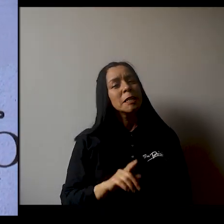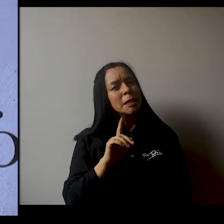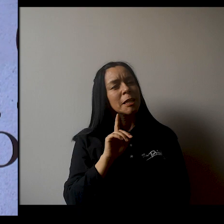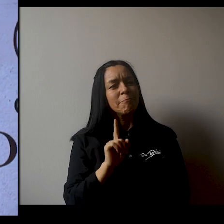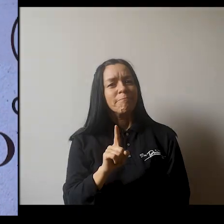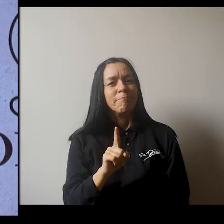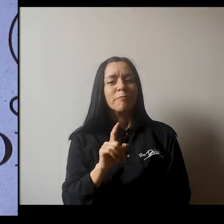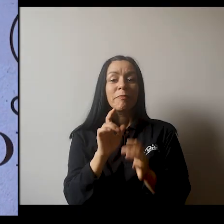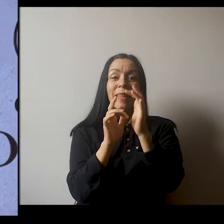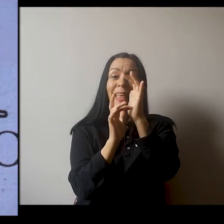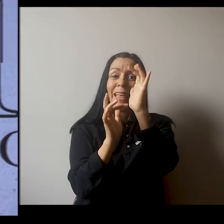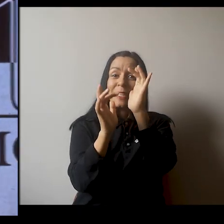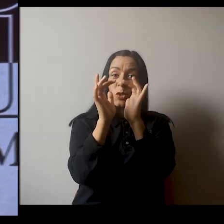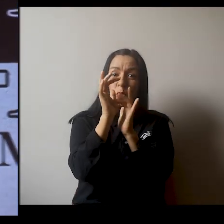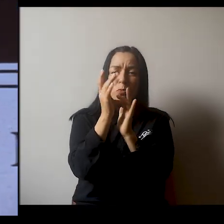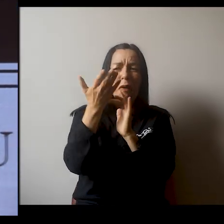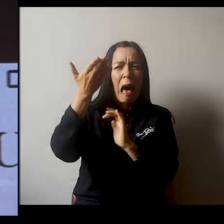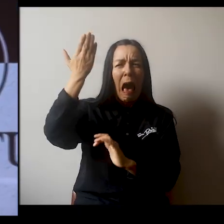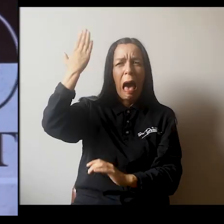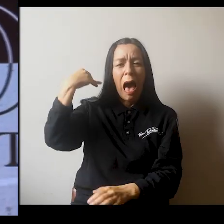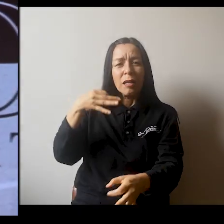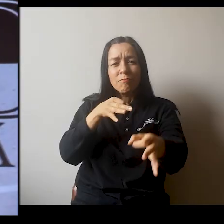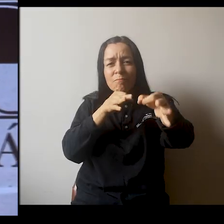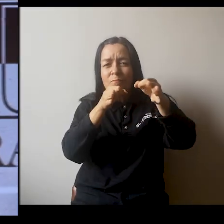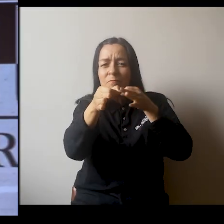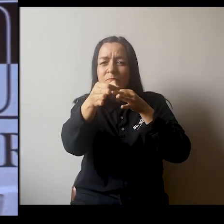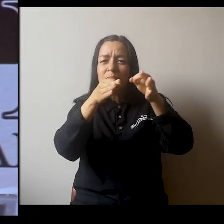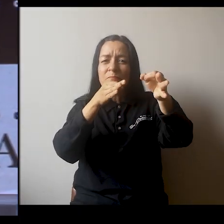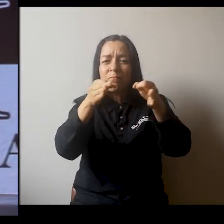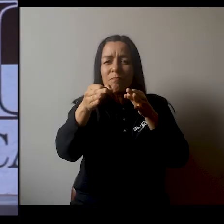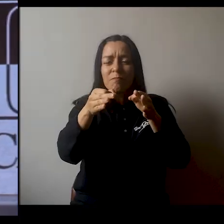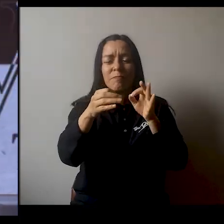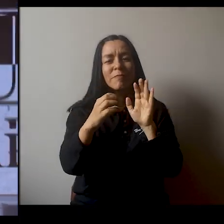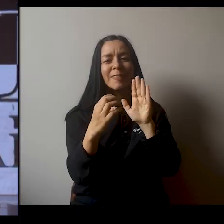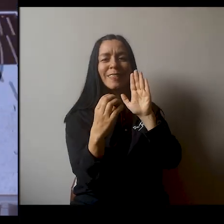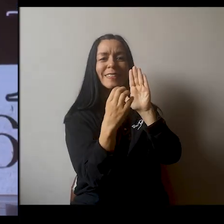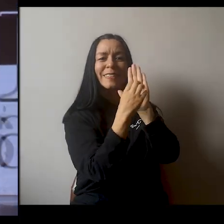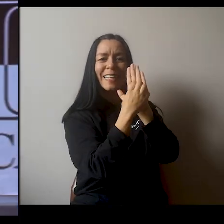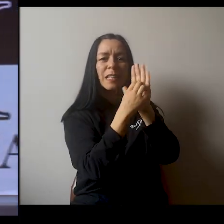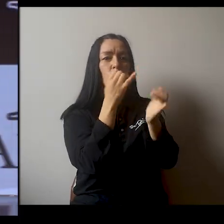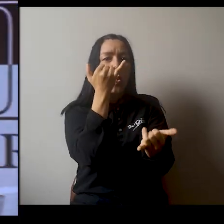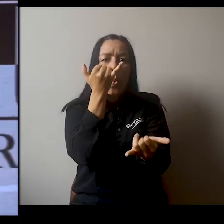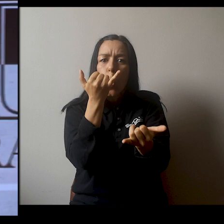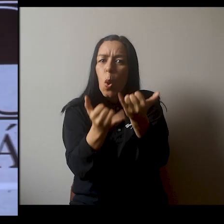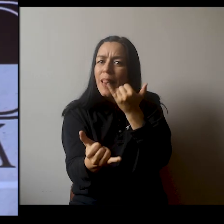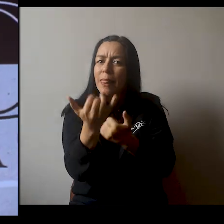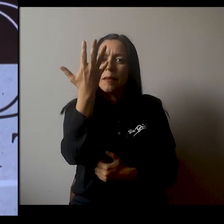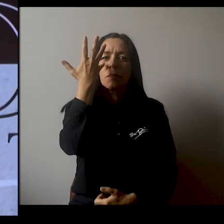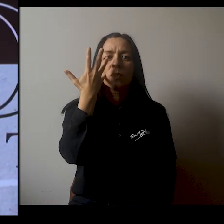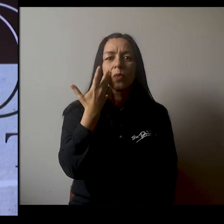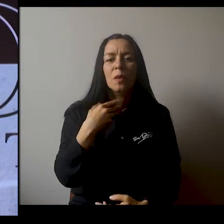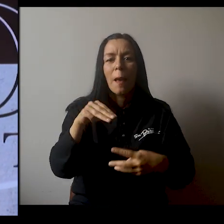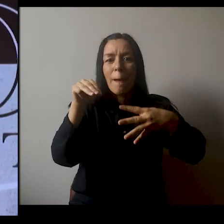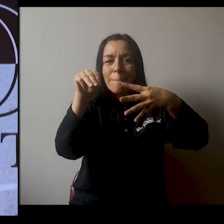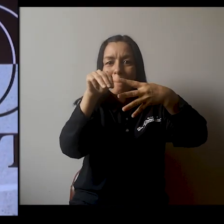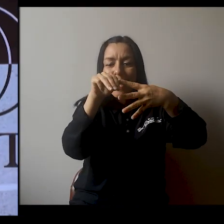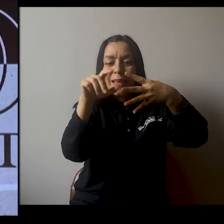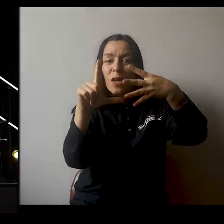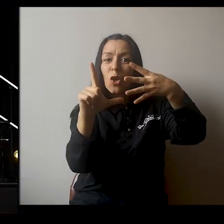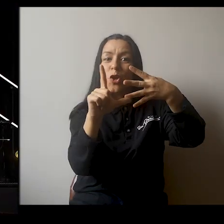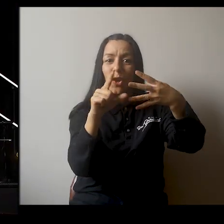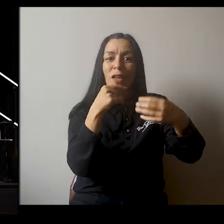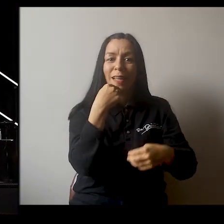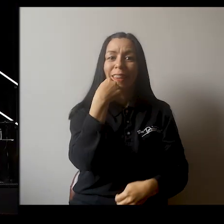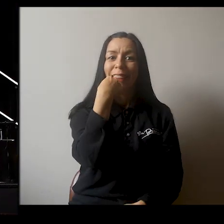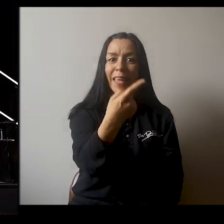resguardo. Pues cuando Jesús habló acerca de las señales de los últimos días, tanto en el libro de Mateo